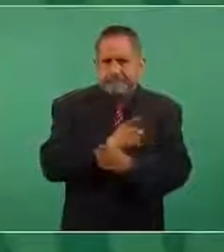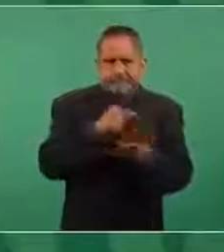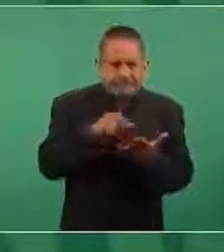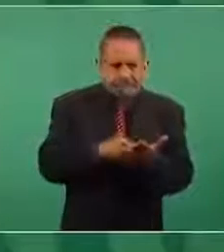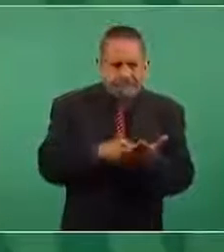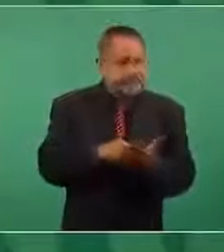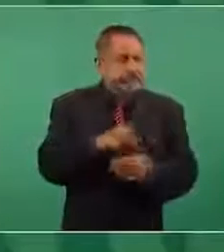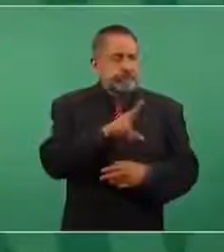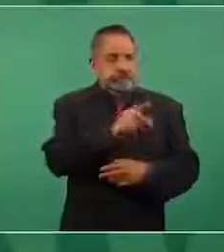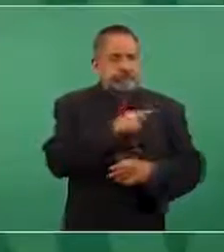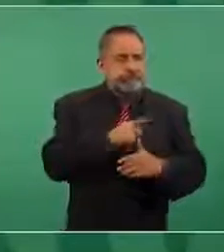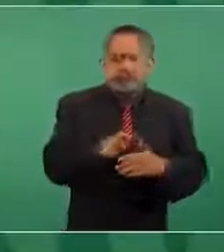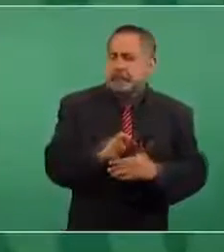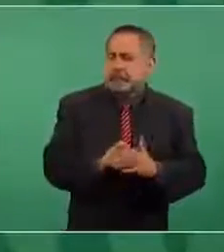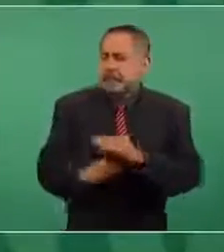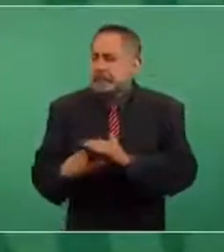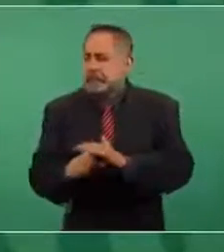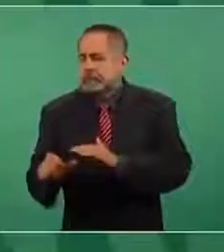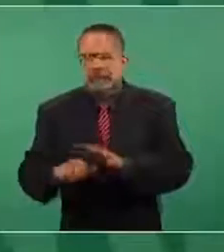sin sobornos